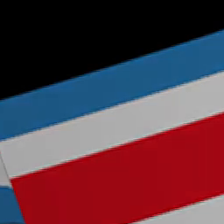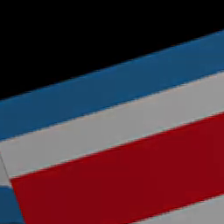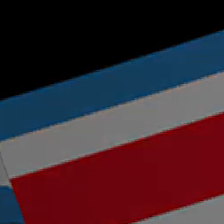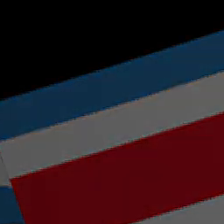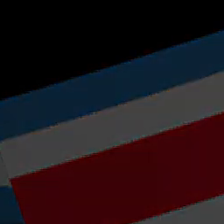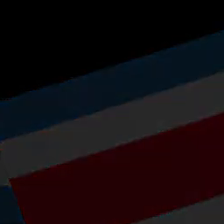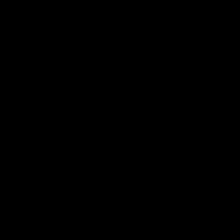i